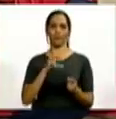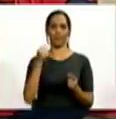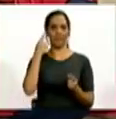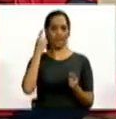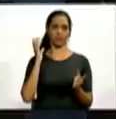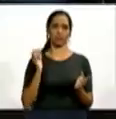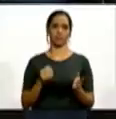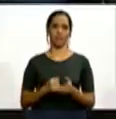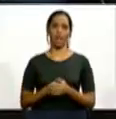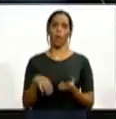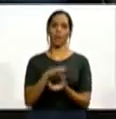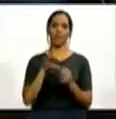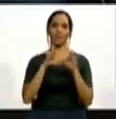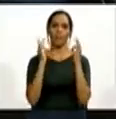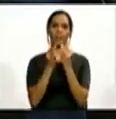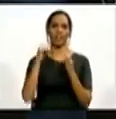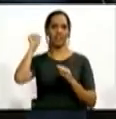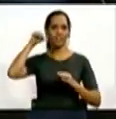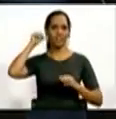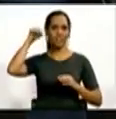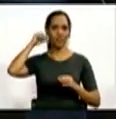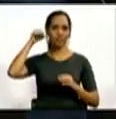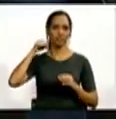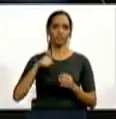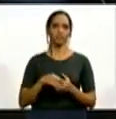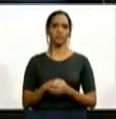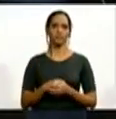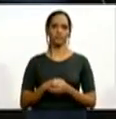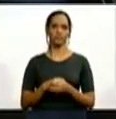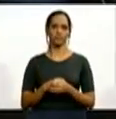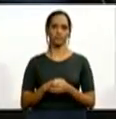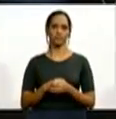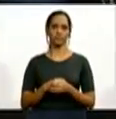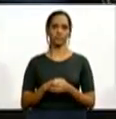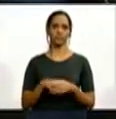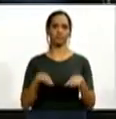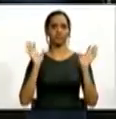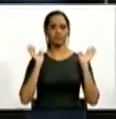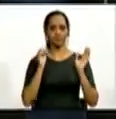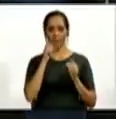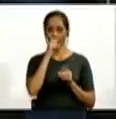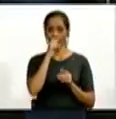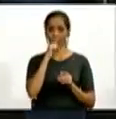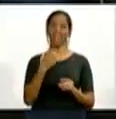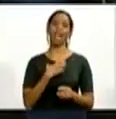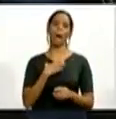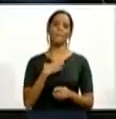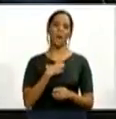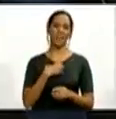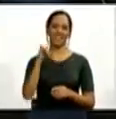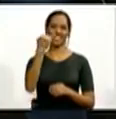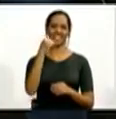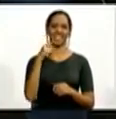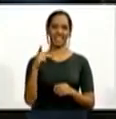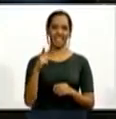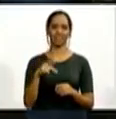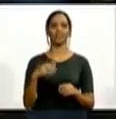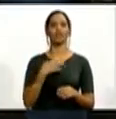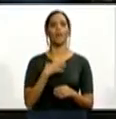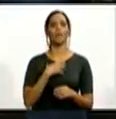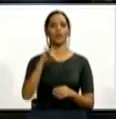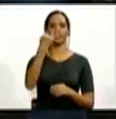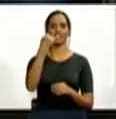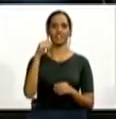No, y el problema es de familia. Tenemos el siguiente video, por favor. Sí. Vamos a ver el siguiente video. No, dale. No, enamórate con Z acá, por favor. Enamórate con Z